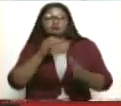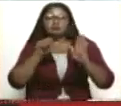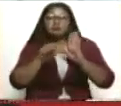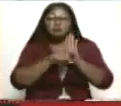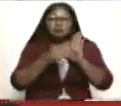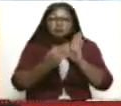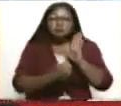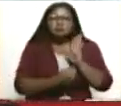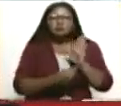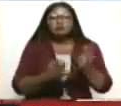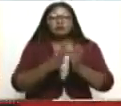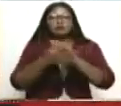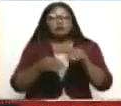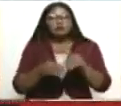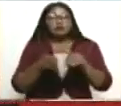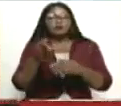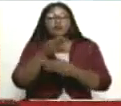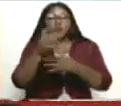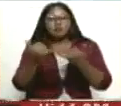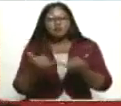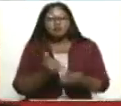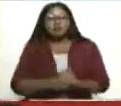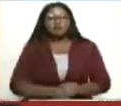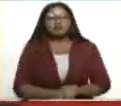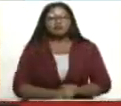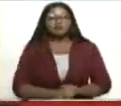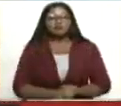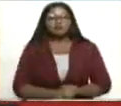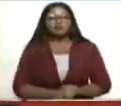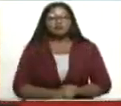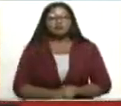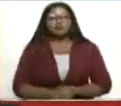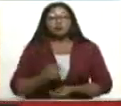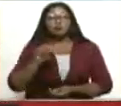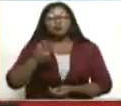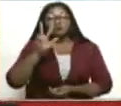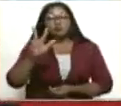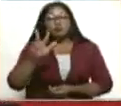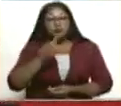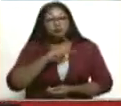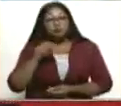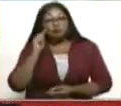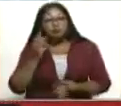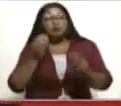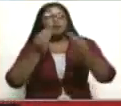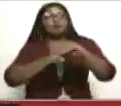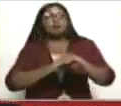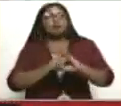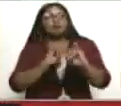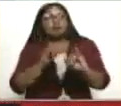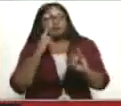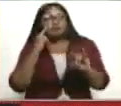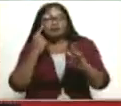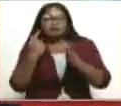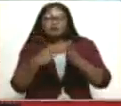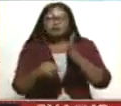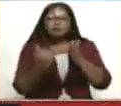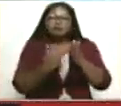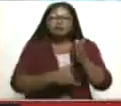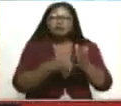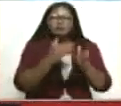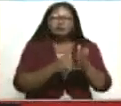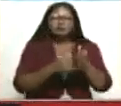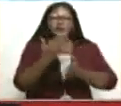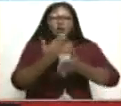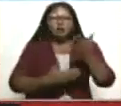del cese al fuego. Punto 3. Hemos acordado la suscripción de una